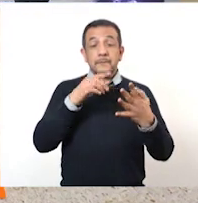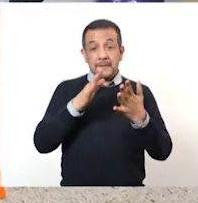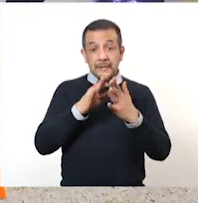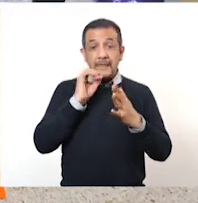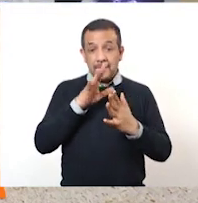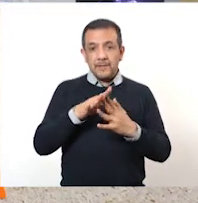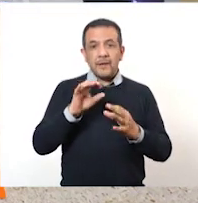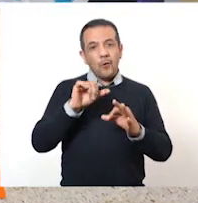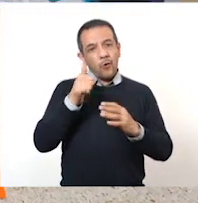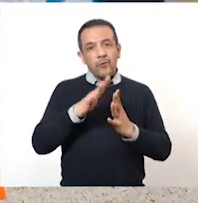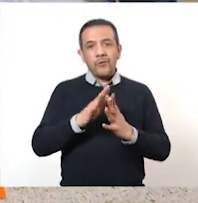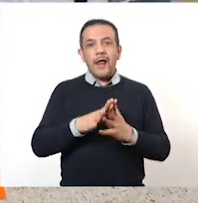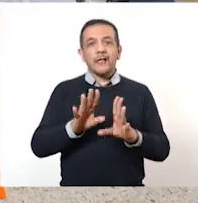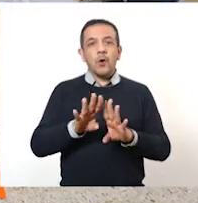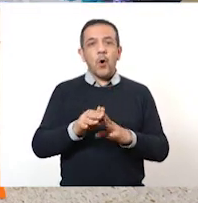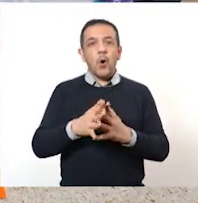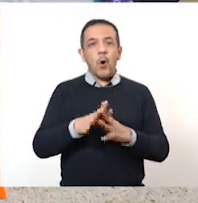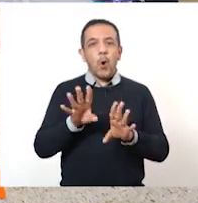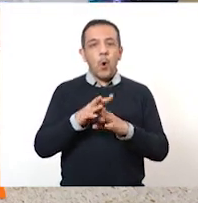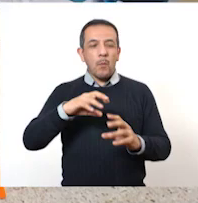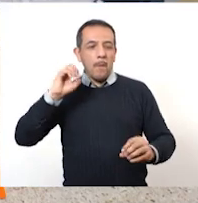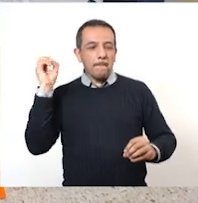Y otra de los quemados.